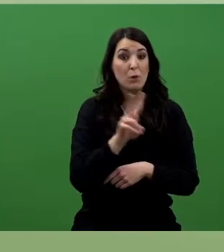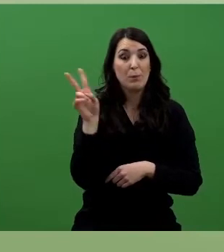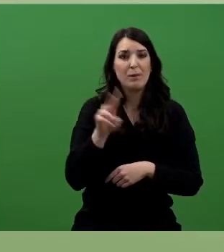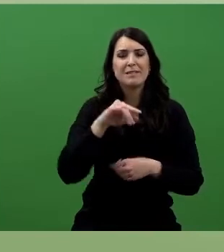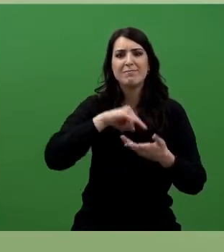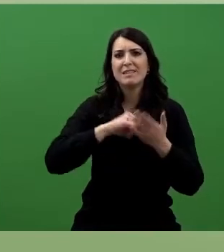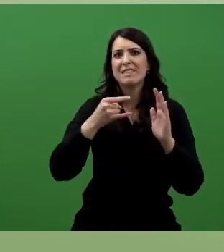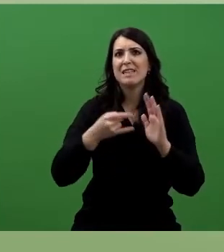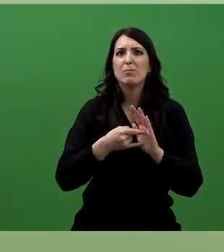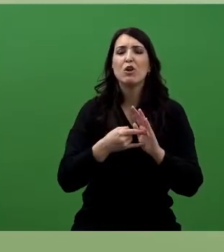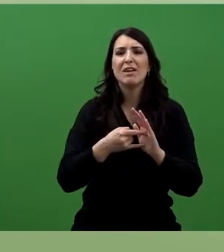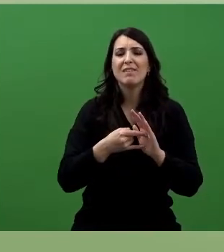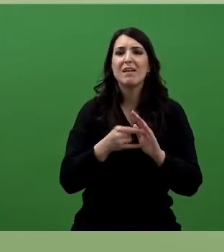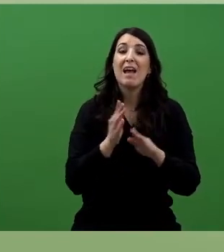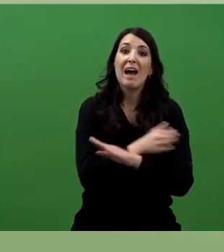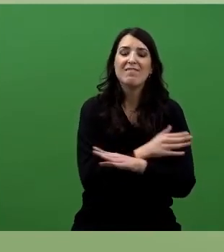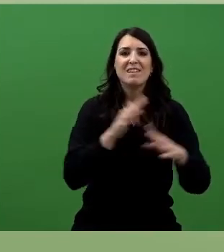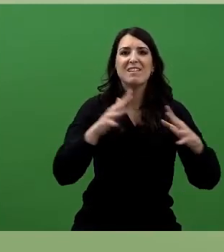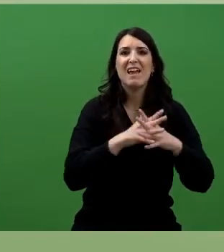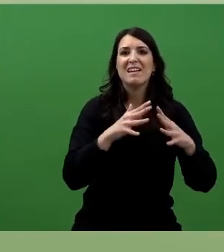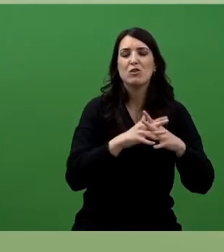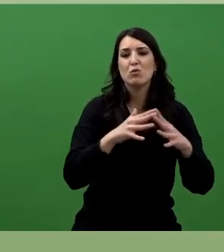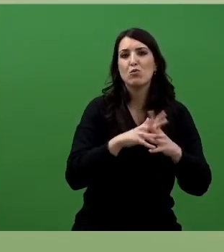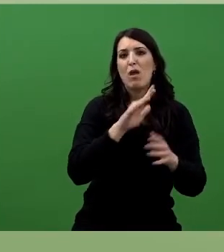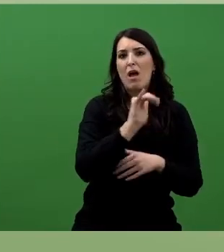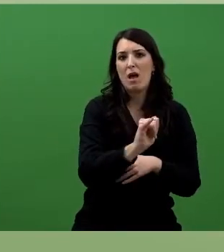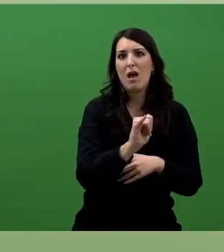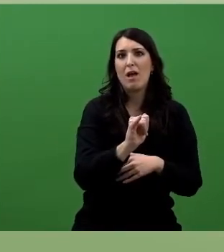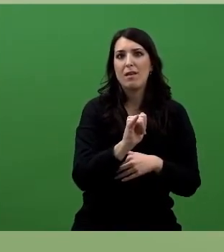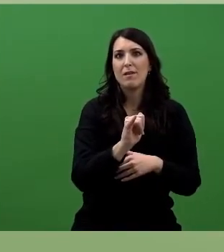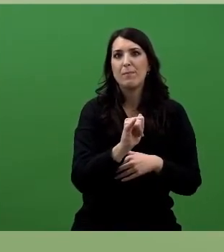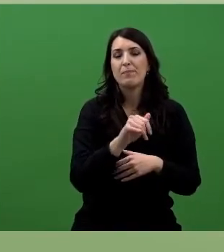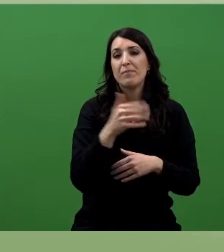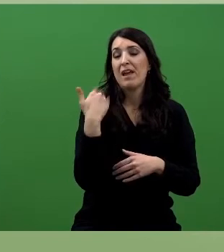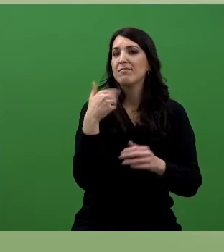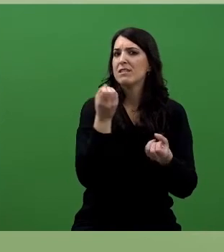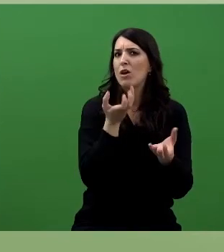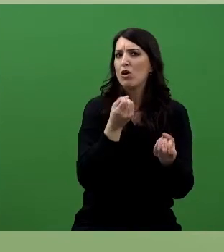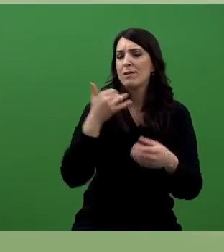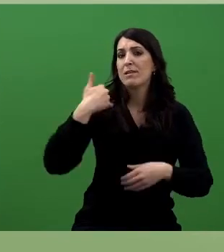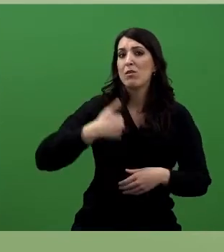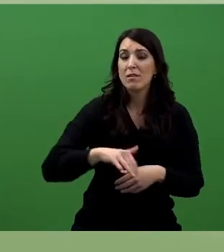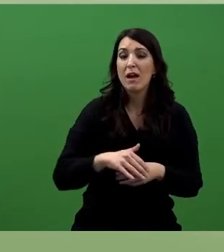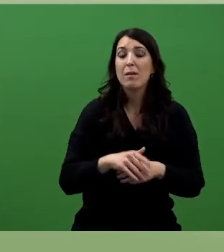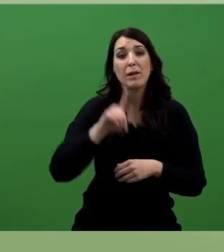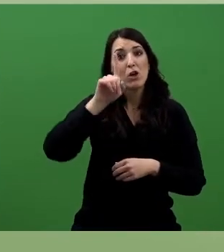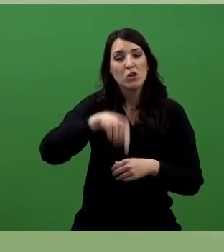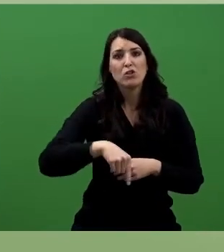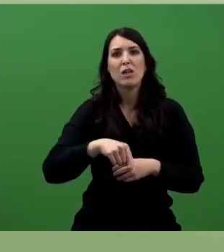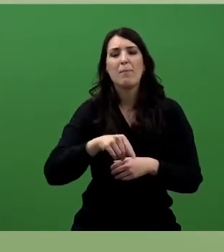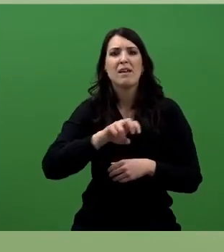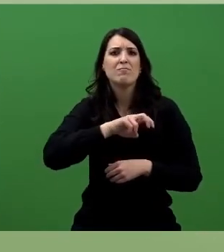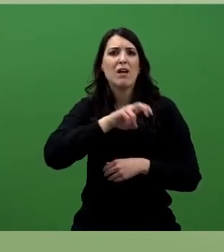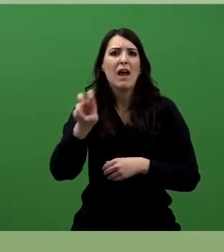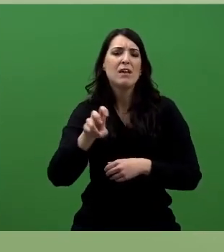proyecto ya se nutre de infraestructura previa, se nutre de infraestructura previa como la de con el GPAP que os he comentado, que es la que desarrollamos nosotros, pero también